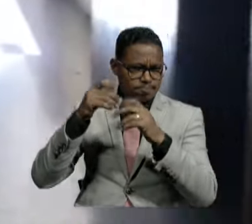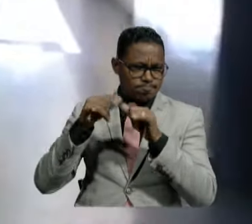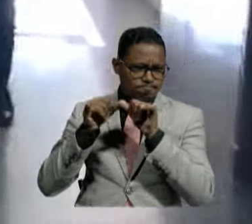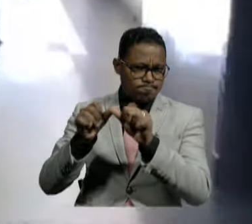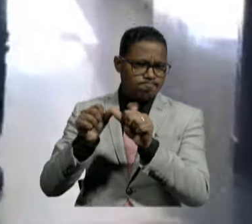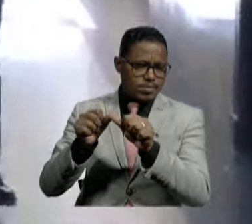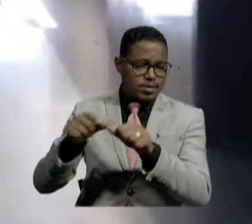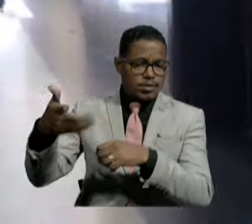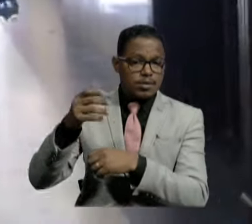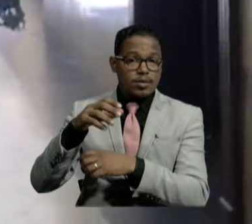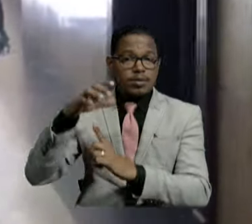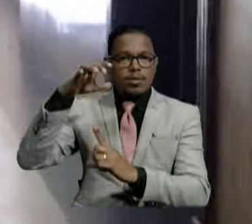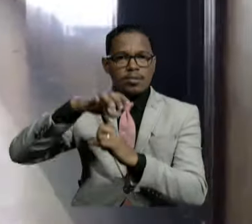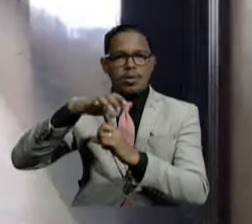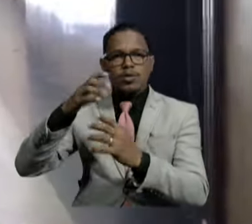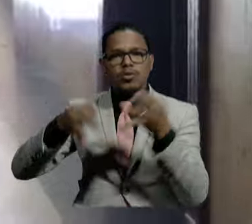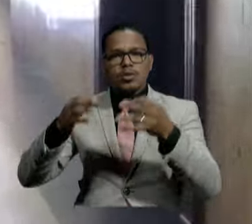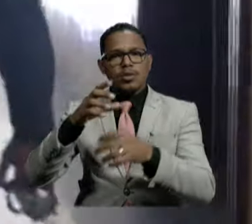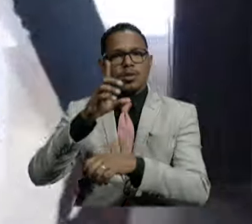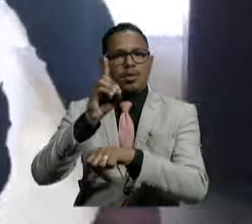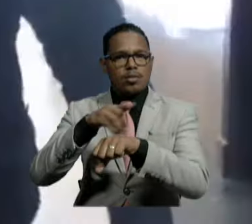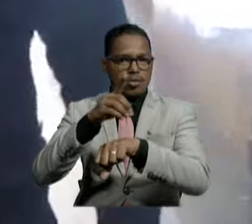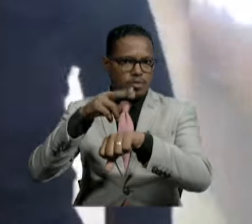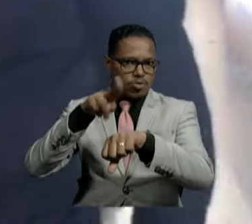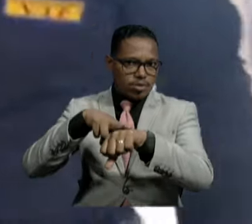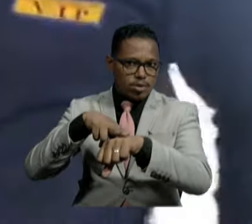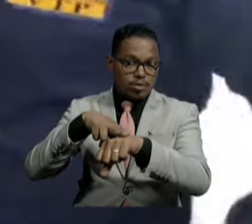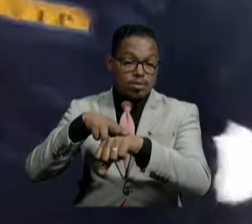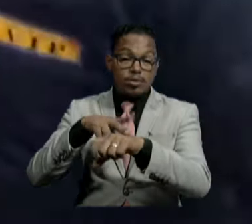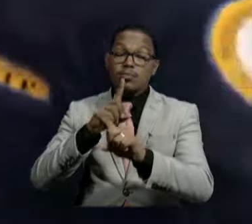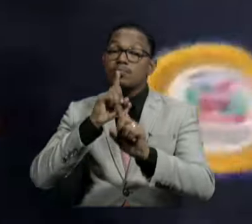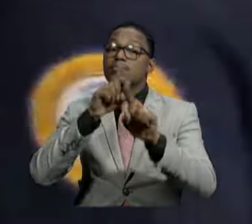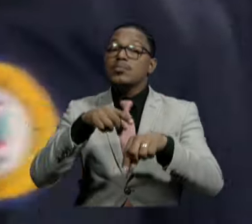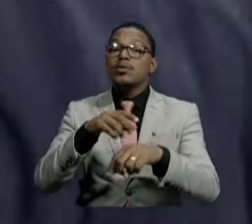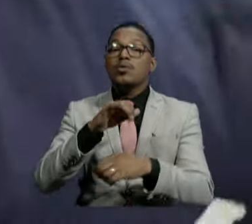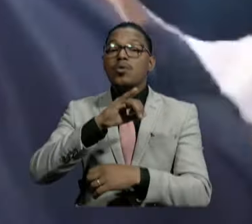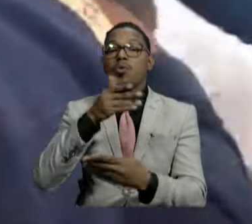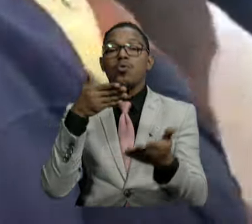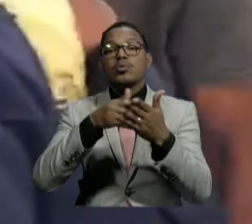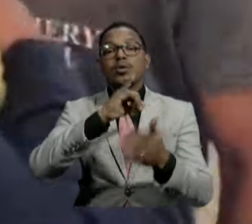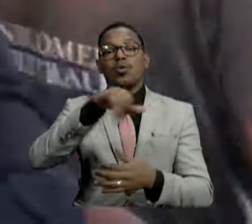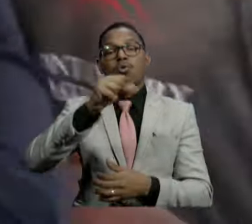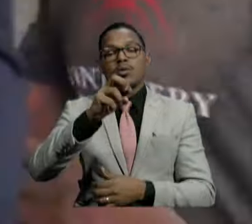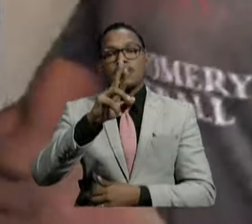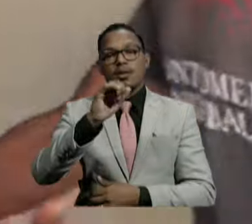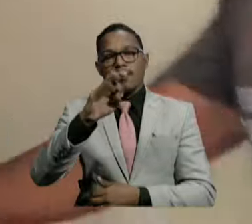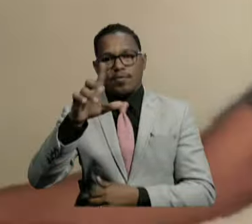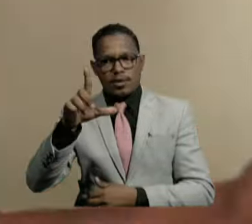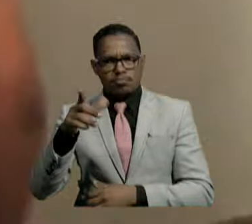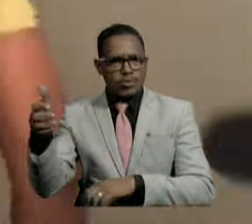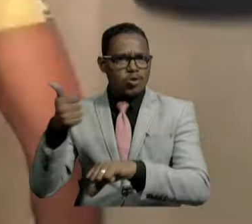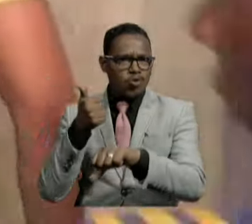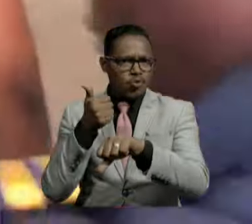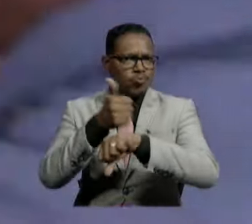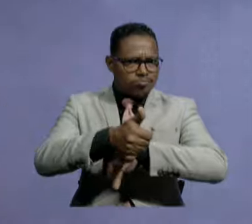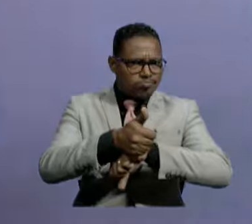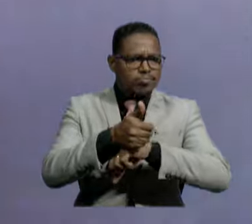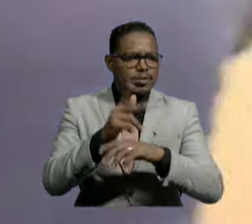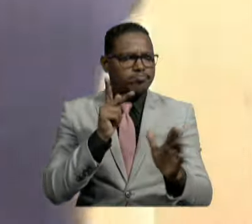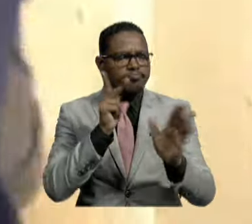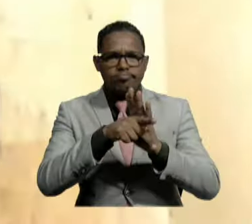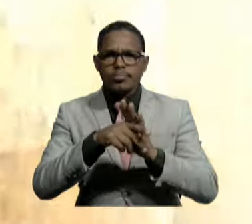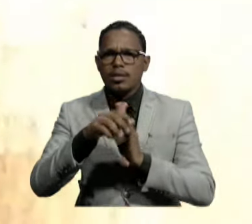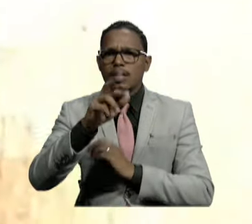Distrito Nacional dictó 6 meses de prisión preventiva contra José Rafael García Hernández, acusado de asesinar a su pareja Raiza